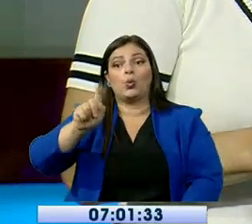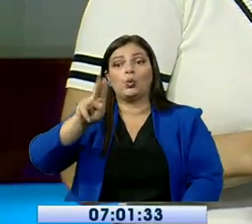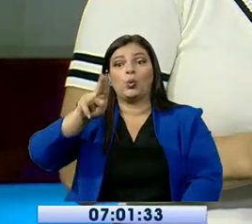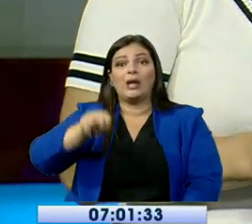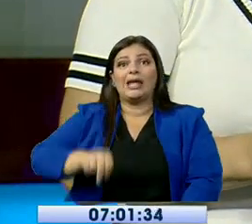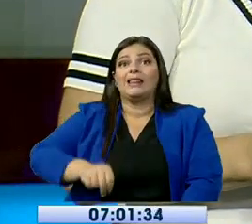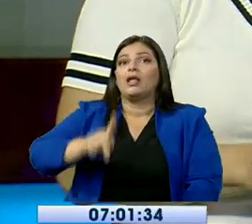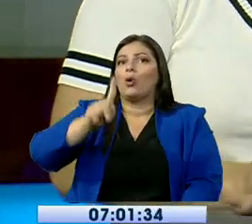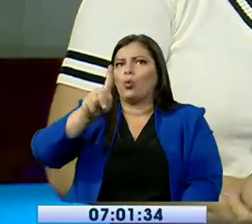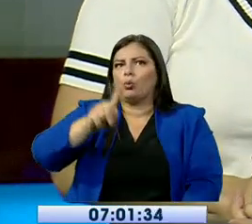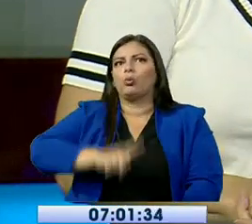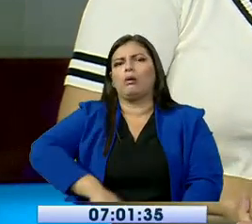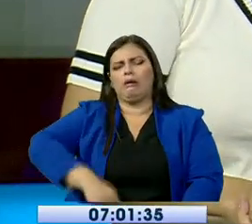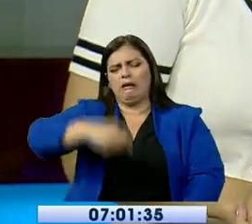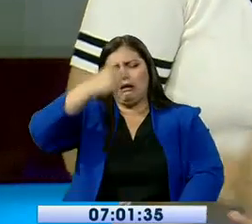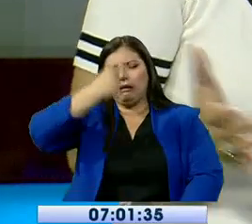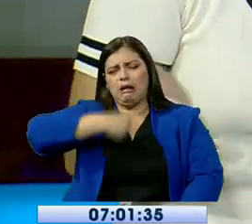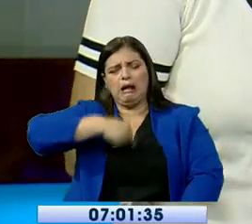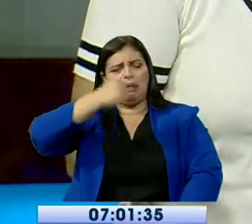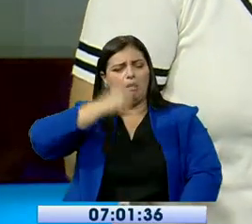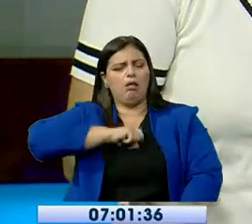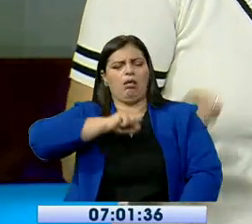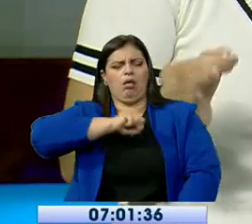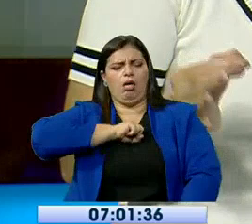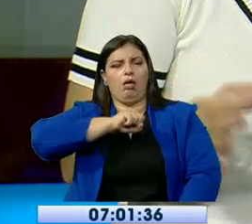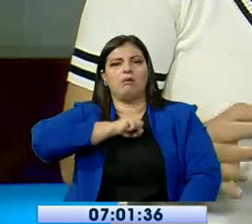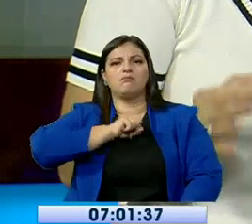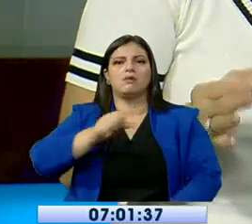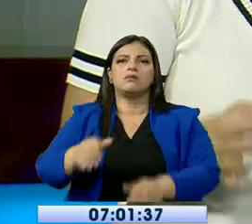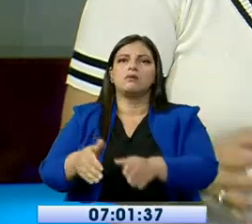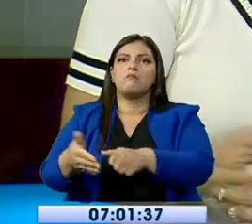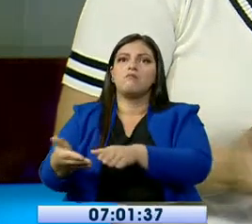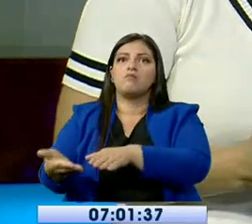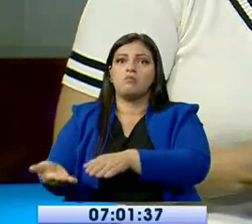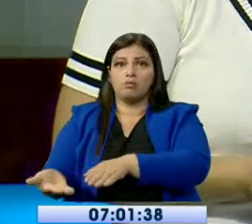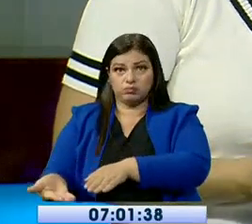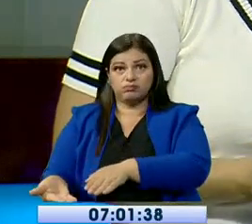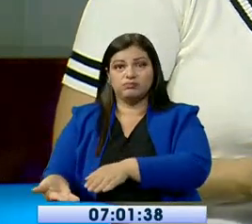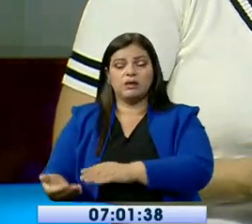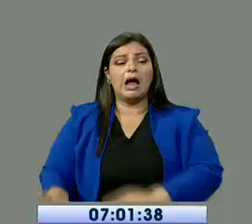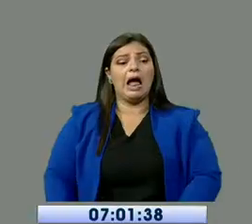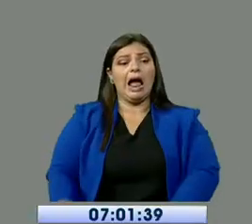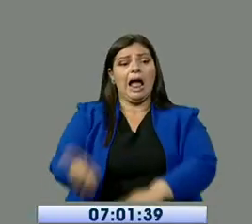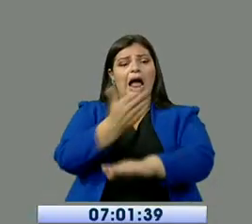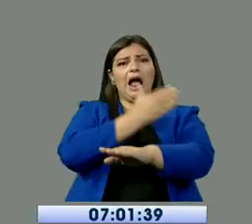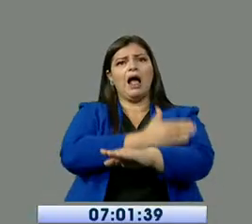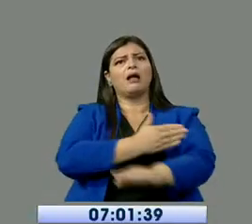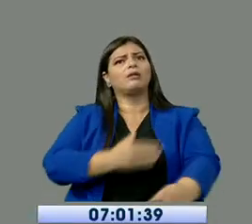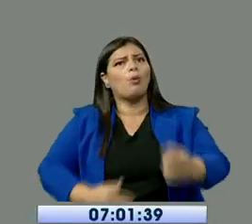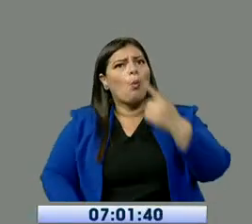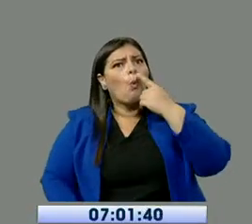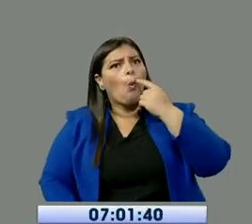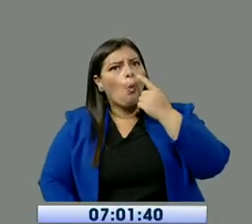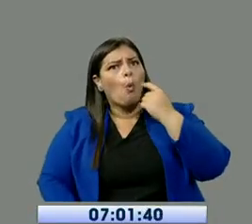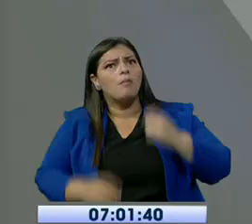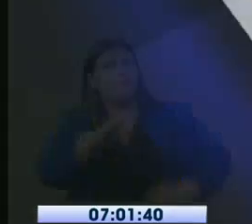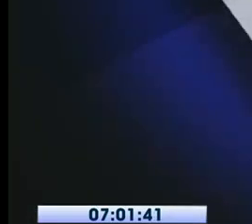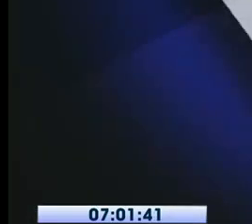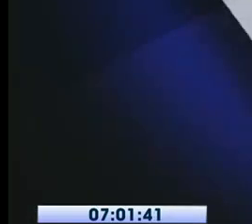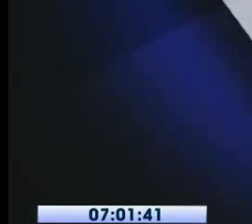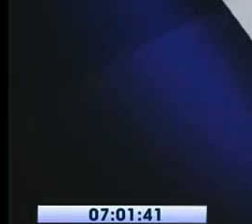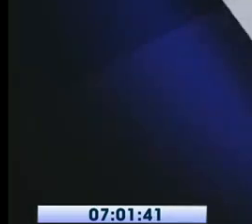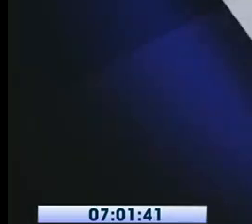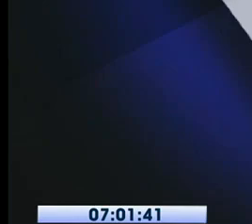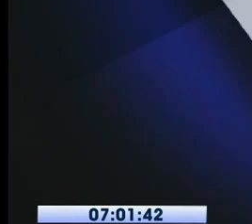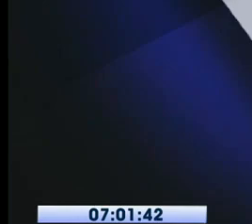el caso, amigos televidentes, se trataría del segundo fallecimiento en las filas de la fuerza pública por la misma enfermedad.